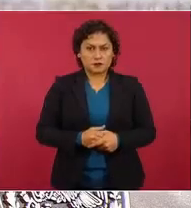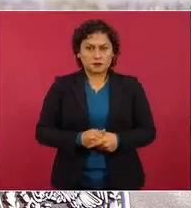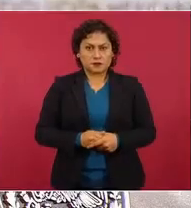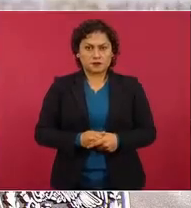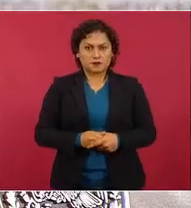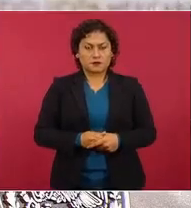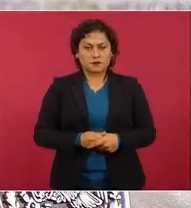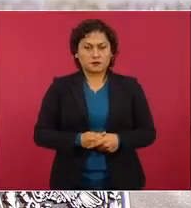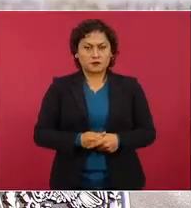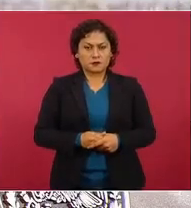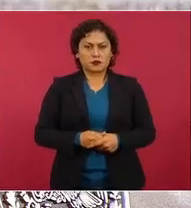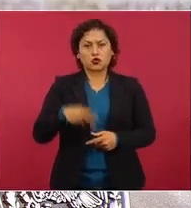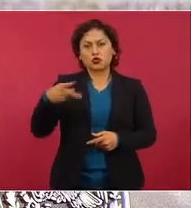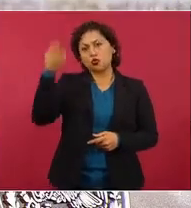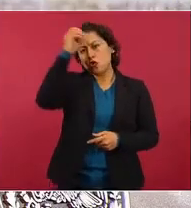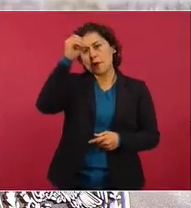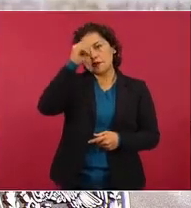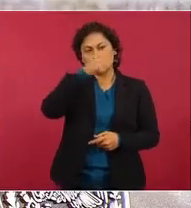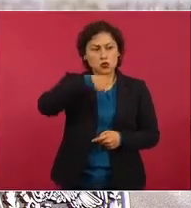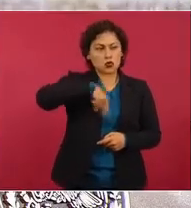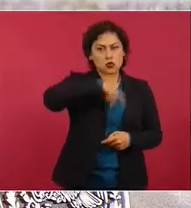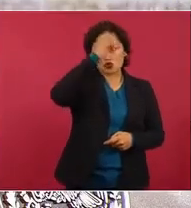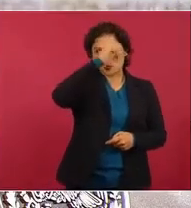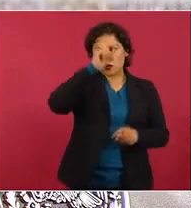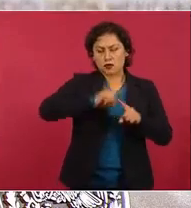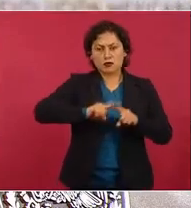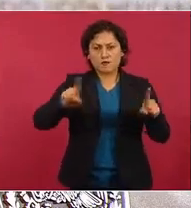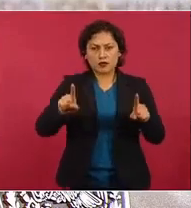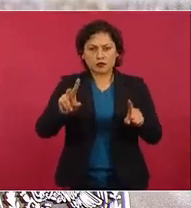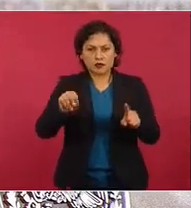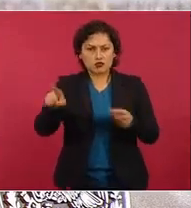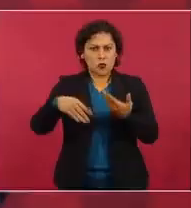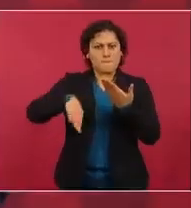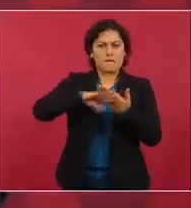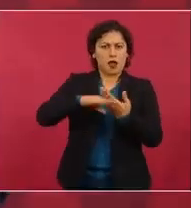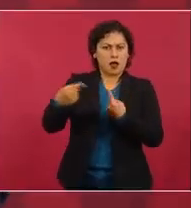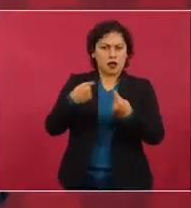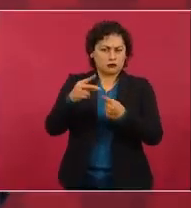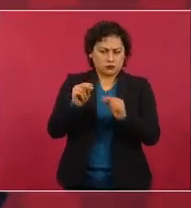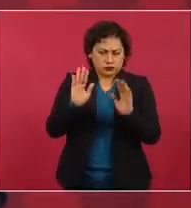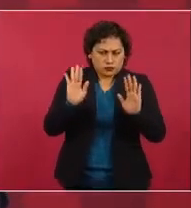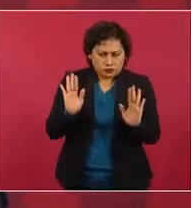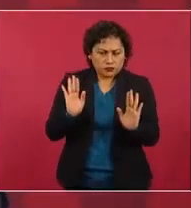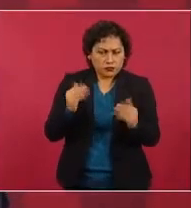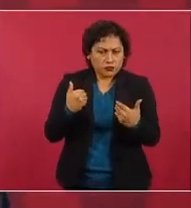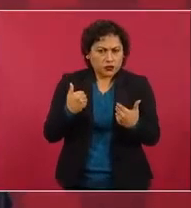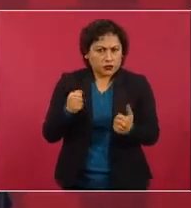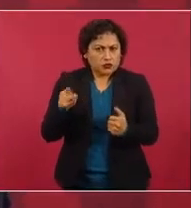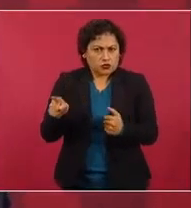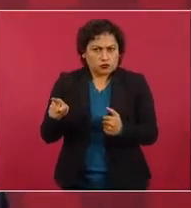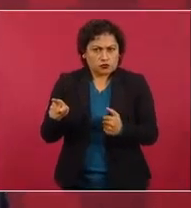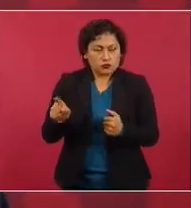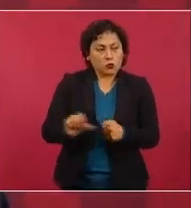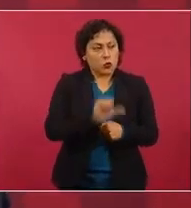haciendo, o sea, no lo haces para atacarnos, como sucede con los